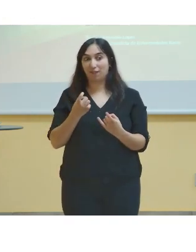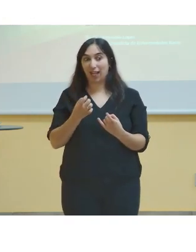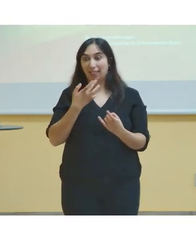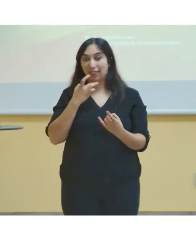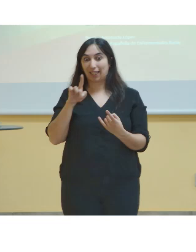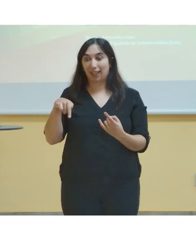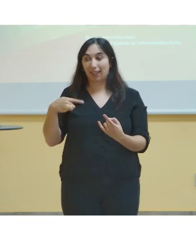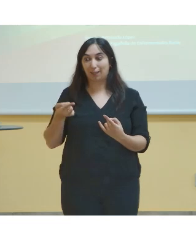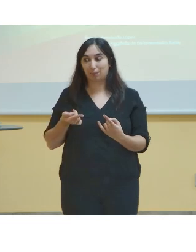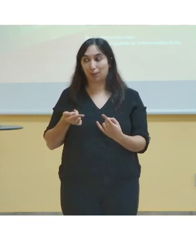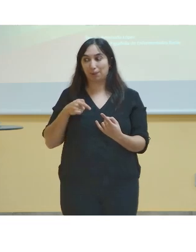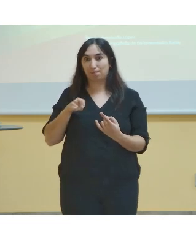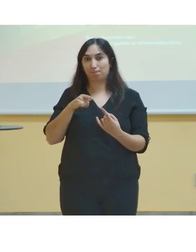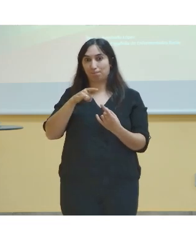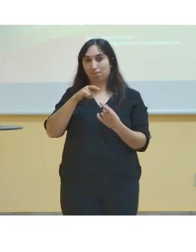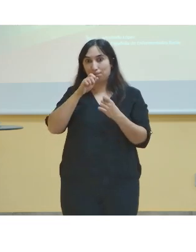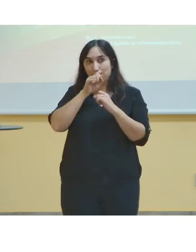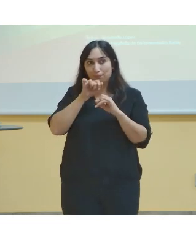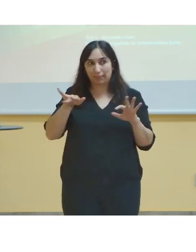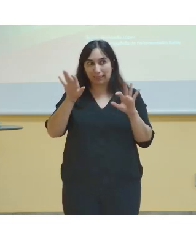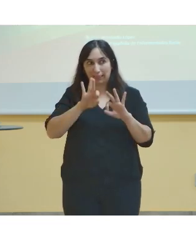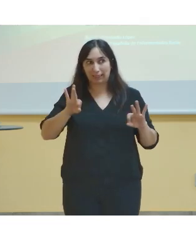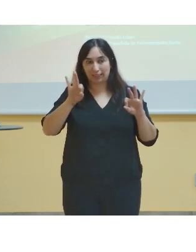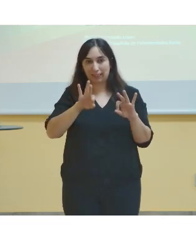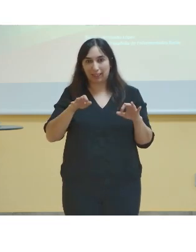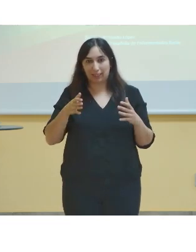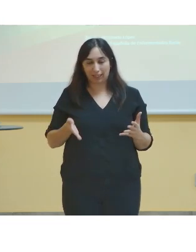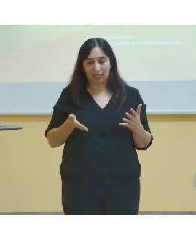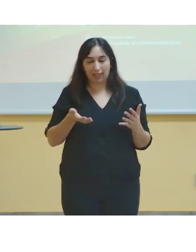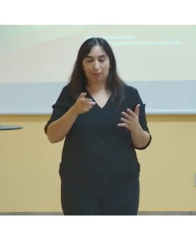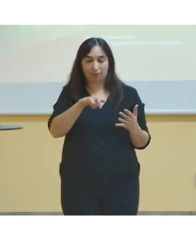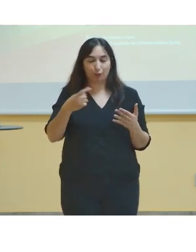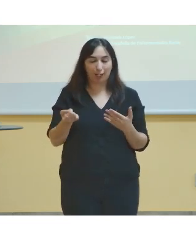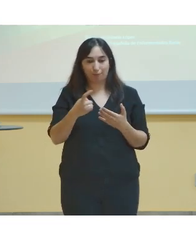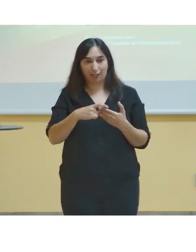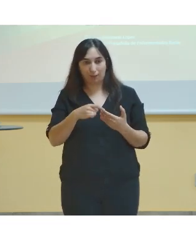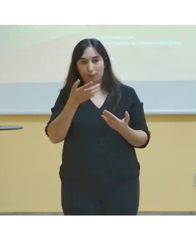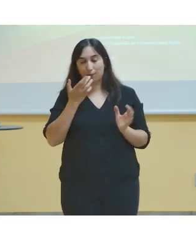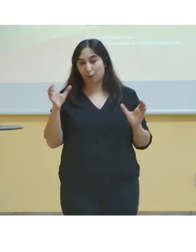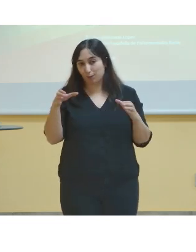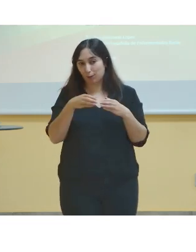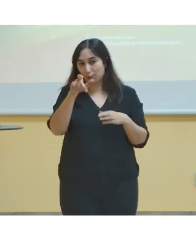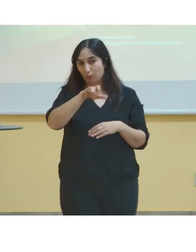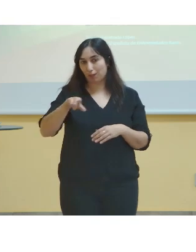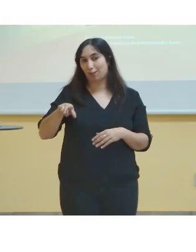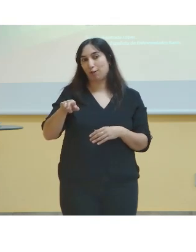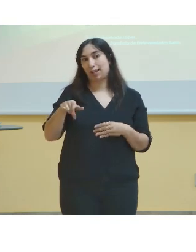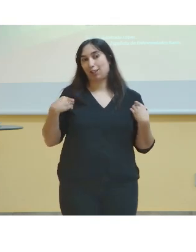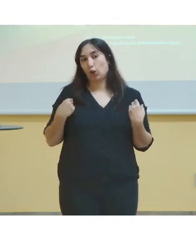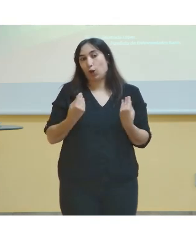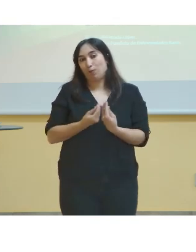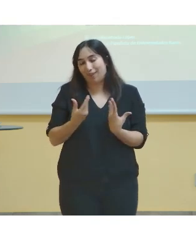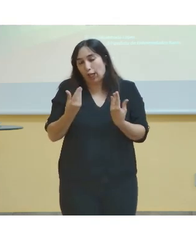pasa a darse a conocer entre las personas que han participado, entre nuestro colectivo de personas que conviven